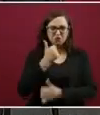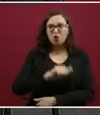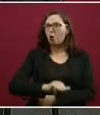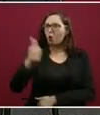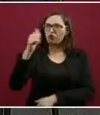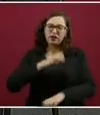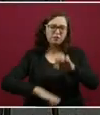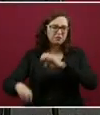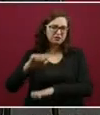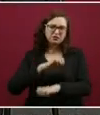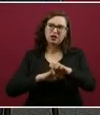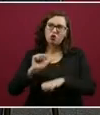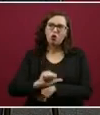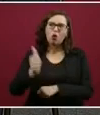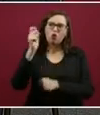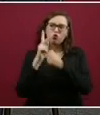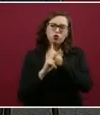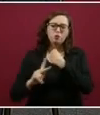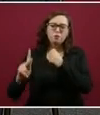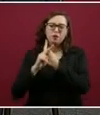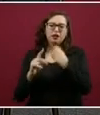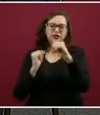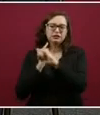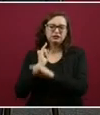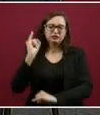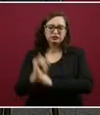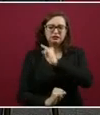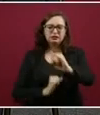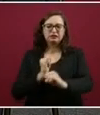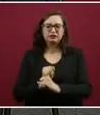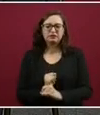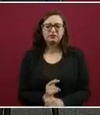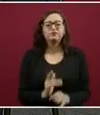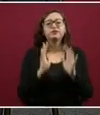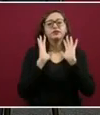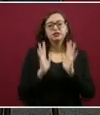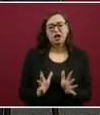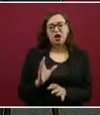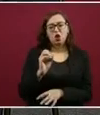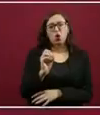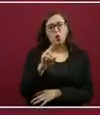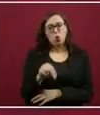internacionales. Ya tenemos un convenio con la ONU